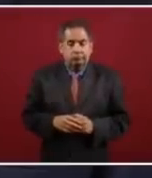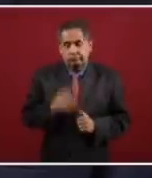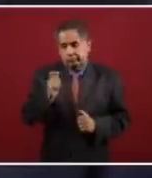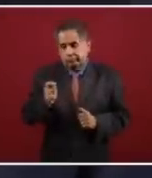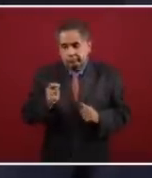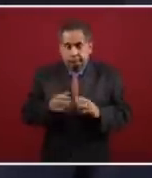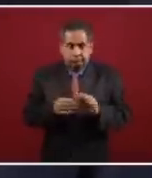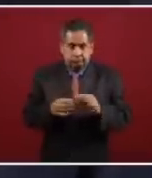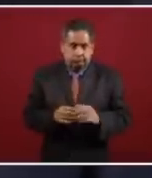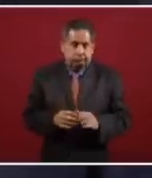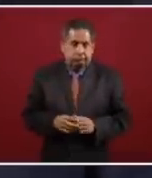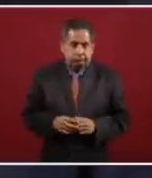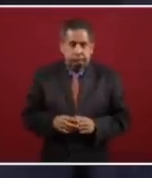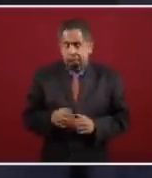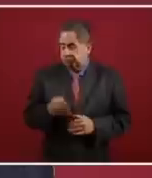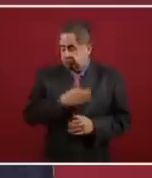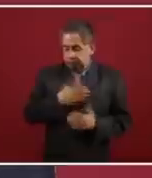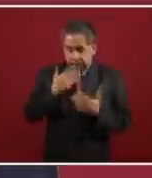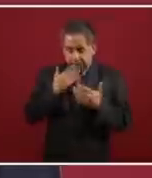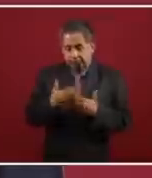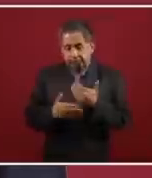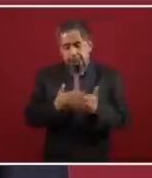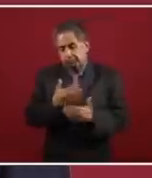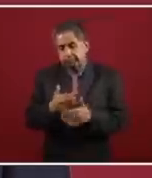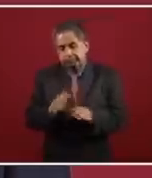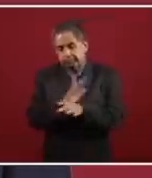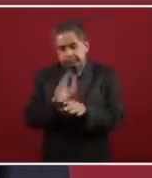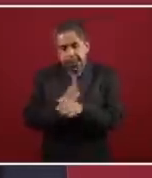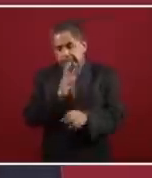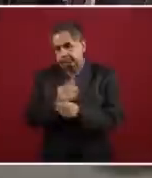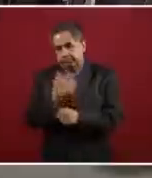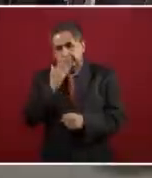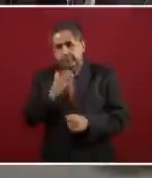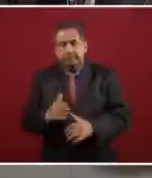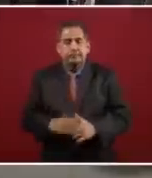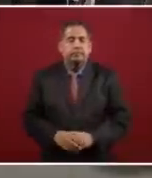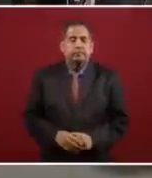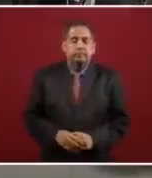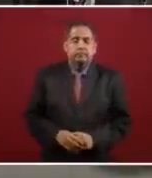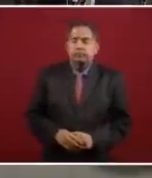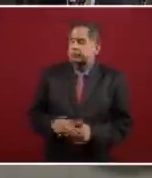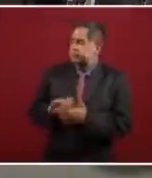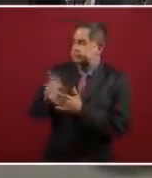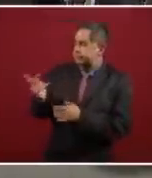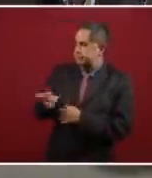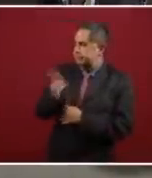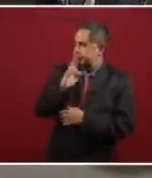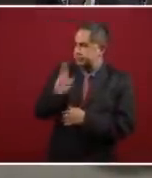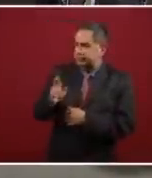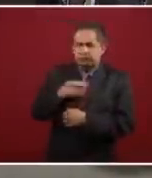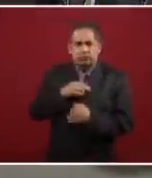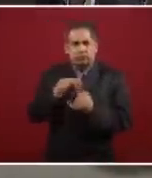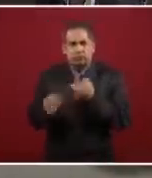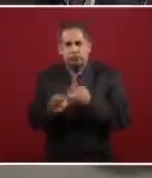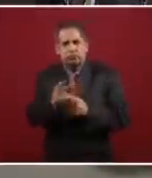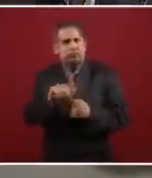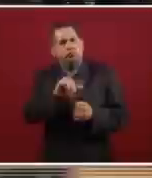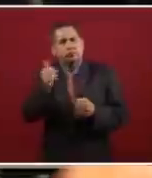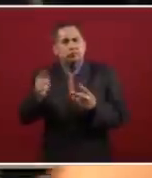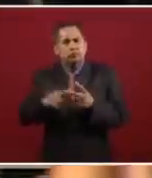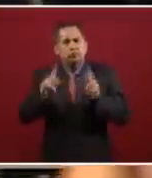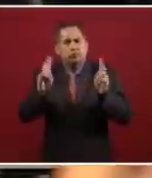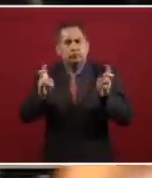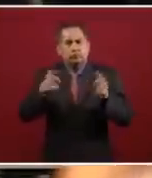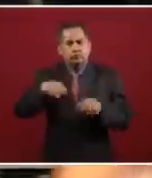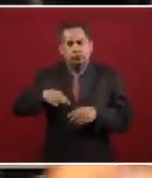Entonces, qué bien que se están dando estas cosas. Bien, gracias por su respuesta. Y por último, de mi parte, otro de los temas que nosotros